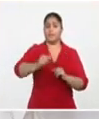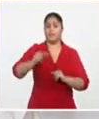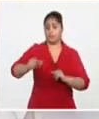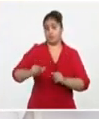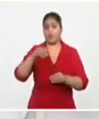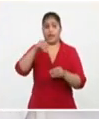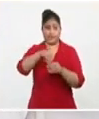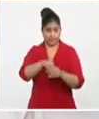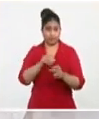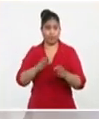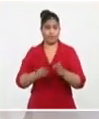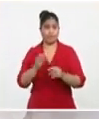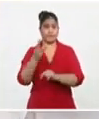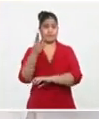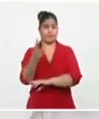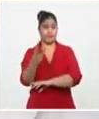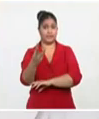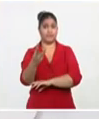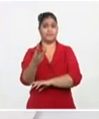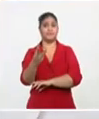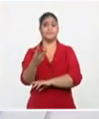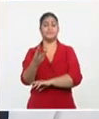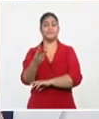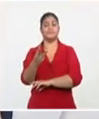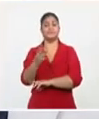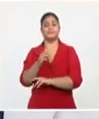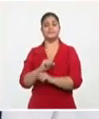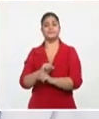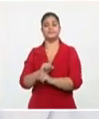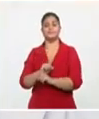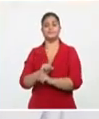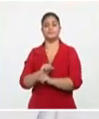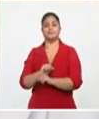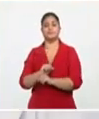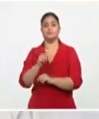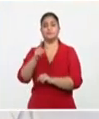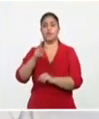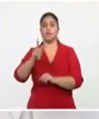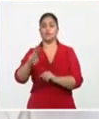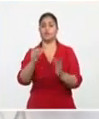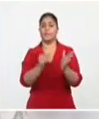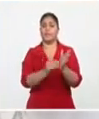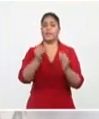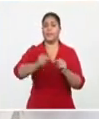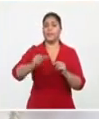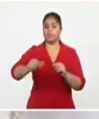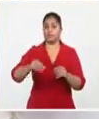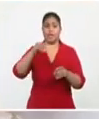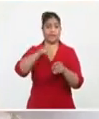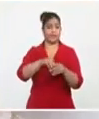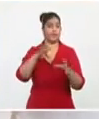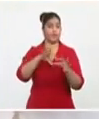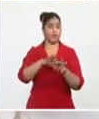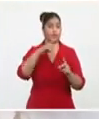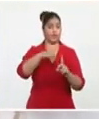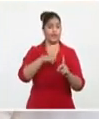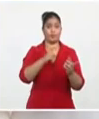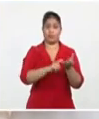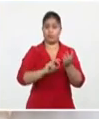nuestra provincia, con los 12.000 sujetos que iba a incluir la provincia de Guantánamo y los